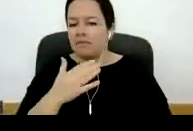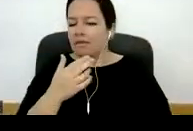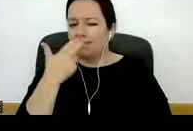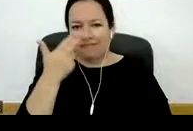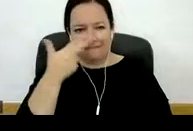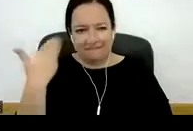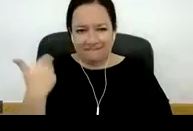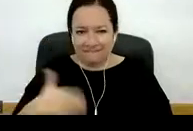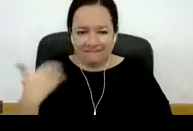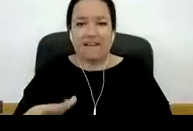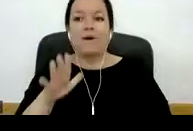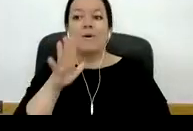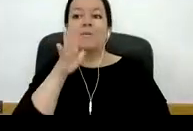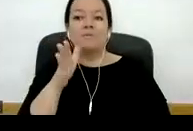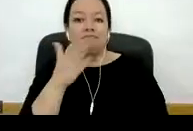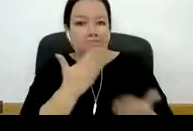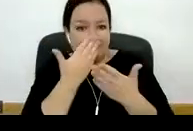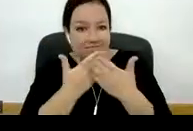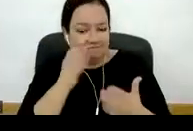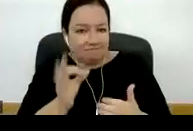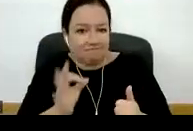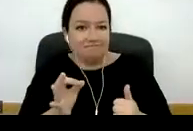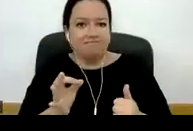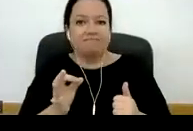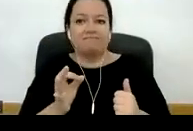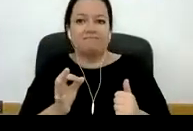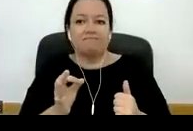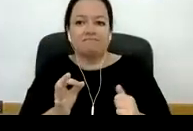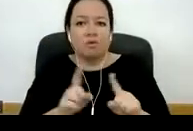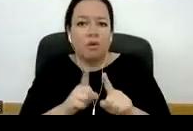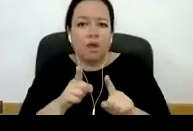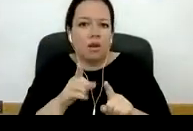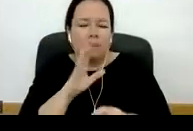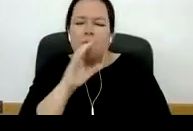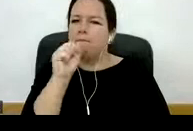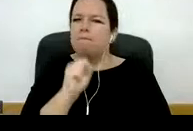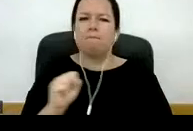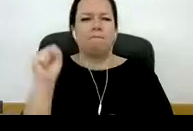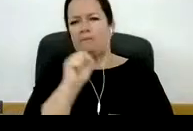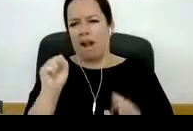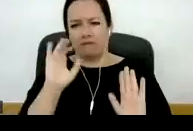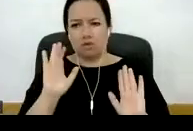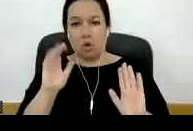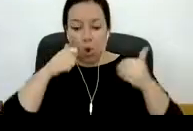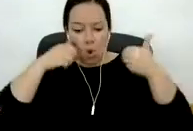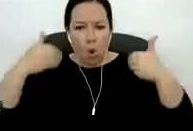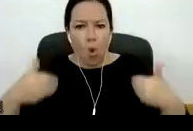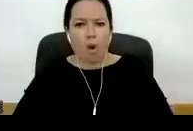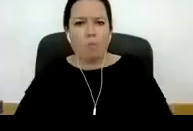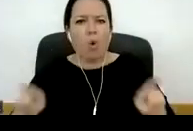especialmente porque realmente es una maravilla. O sea, nuestro cuerpo